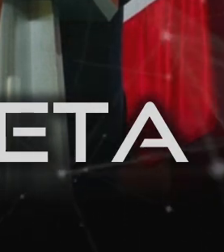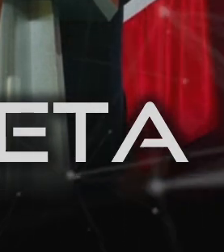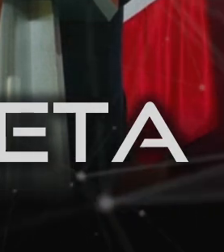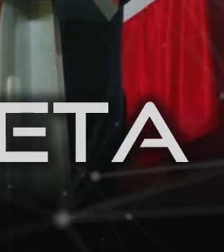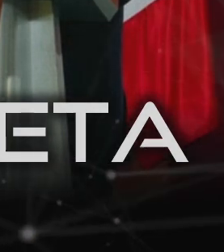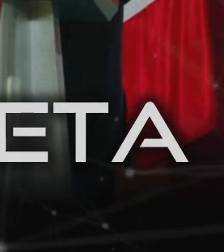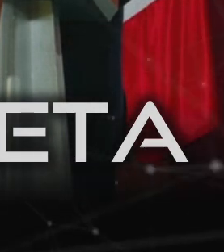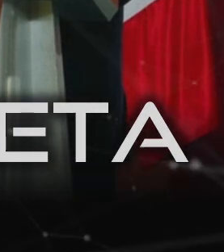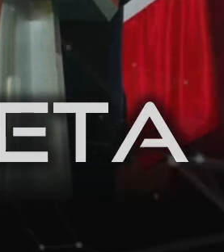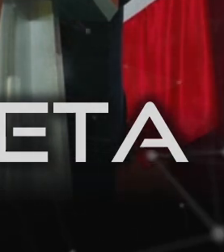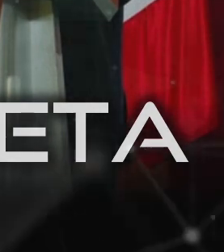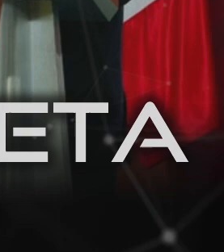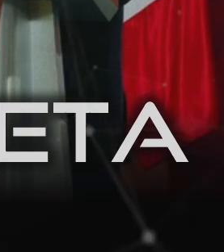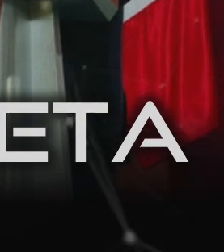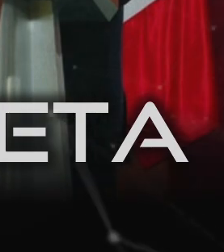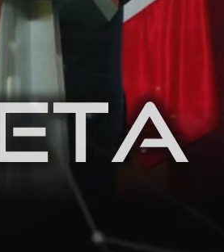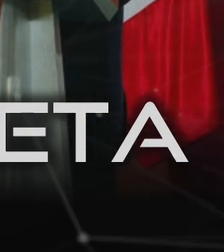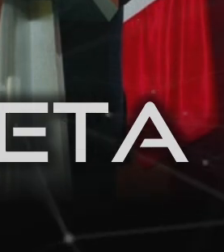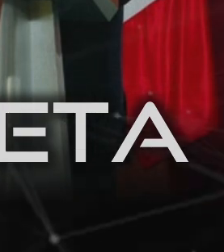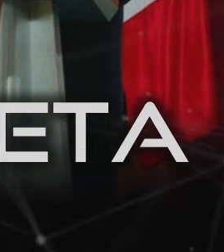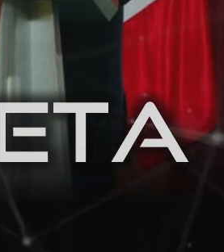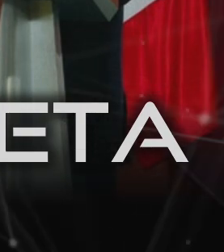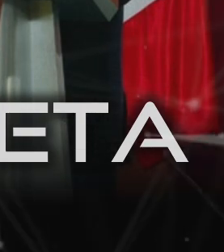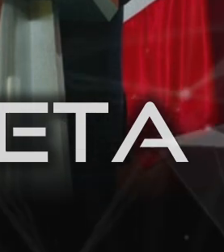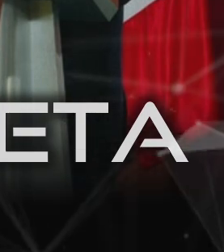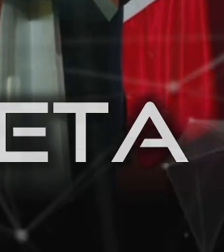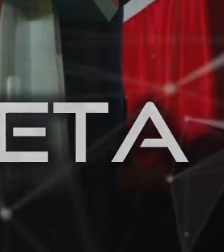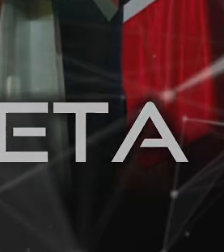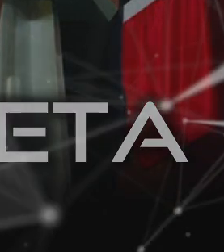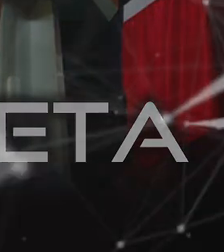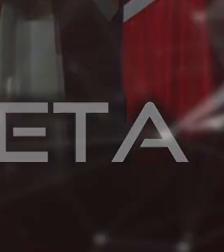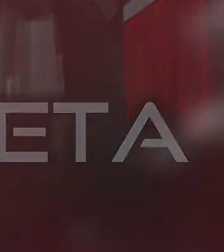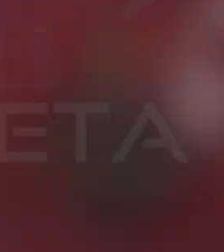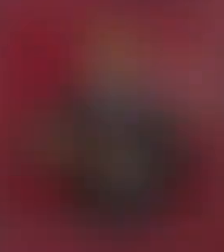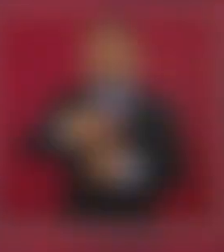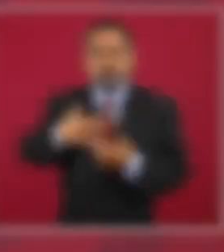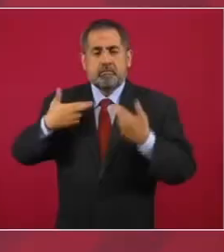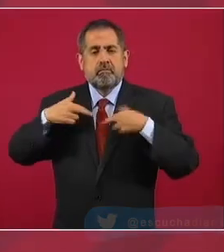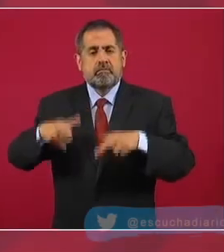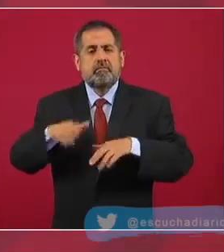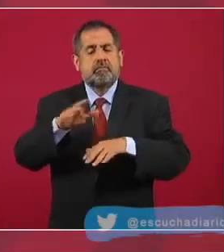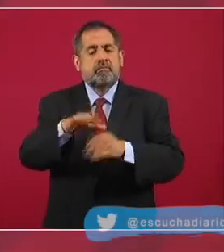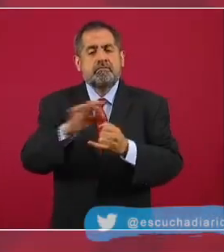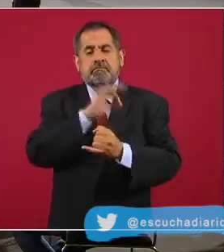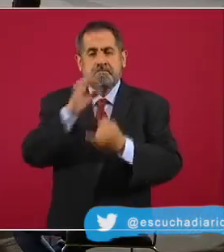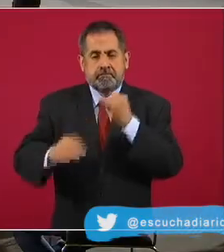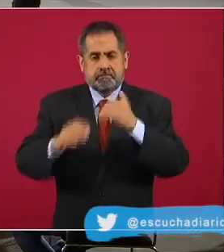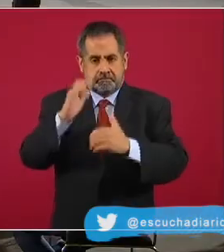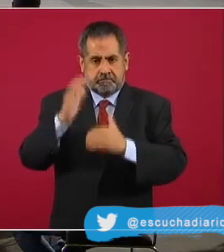El presidente Andrés Manuel López Obrador felicita a Joe Biden. Yo termino